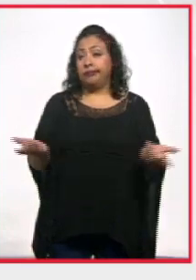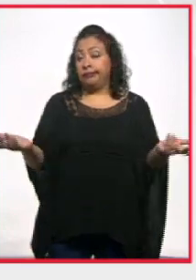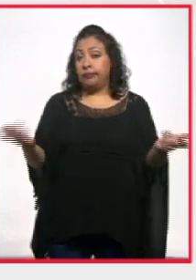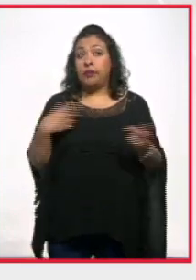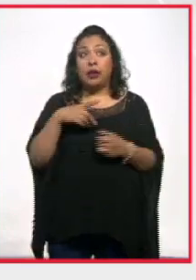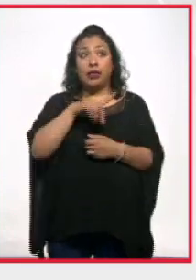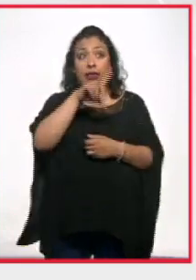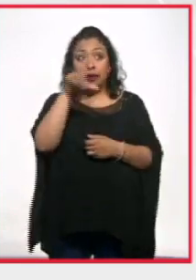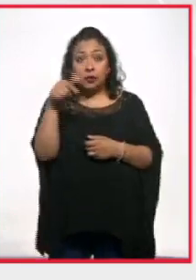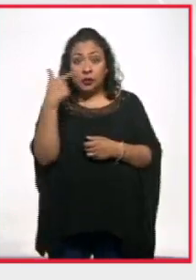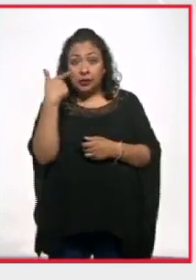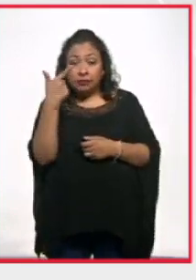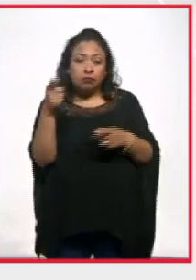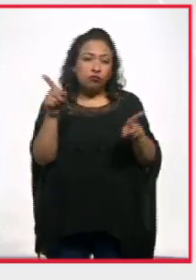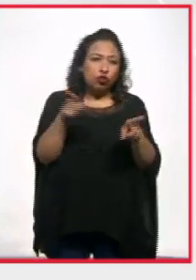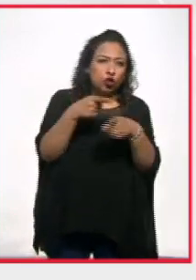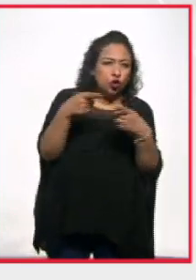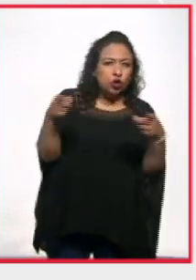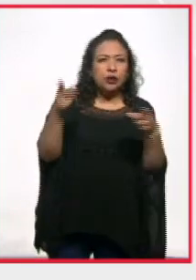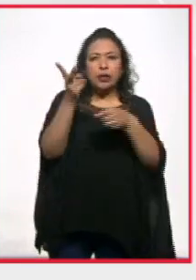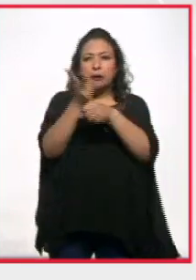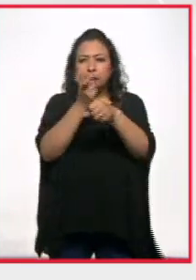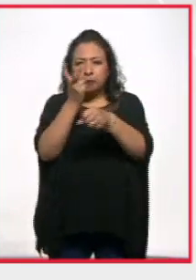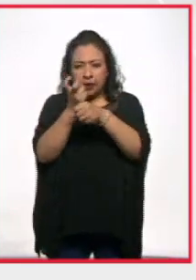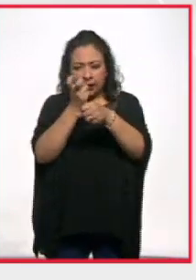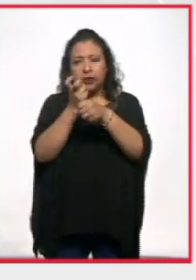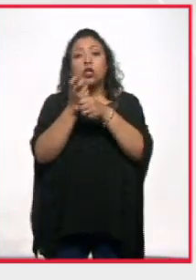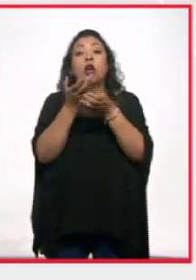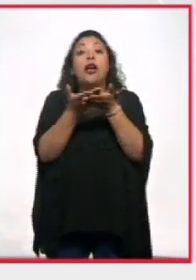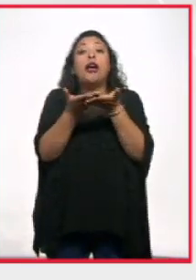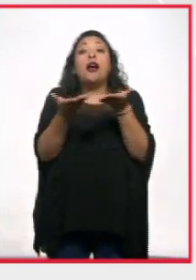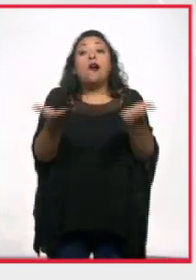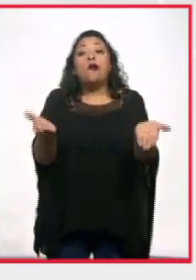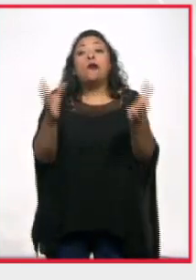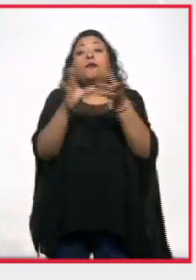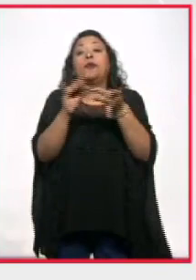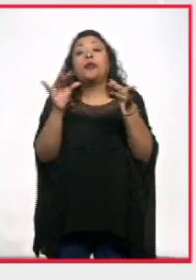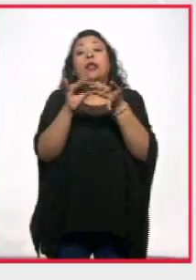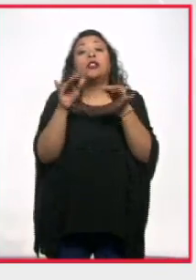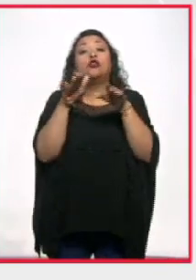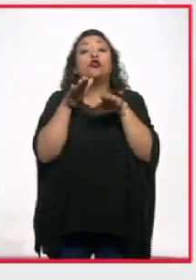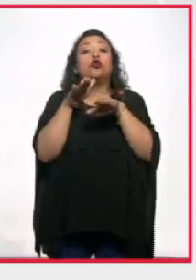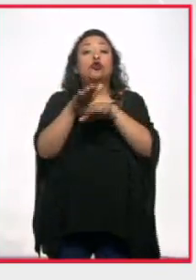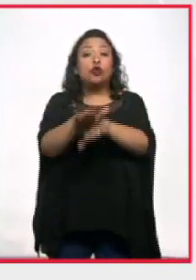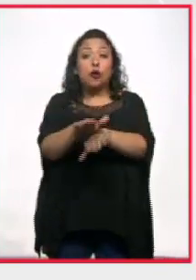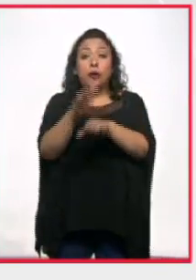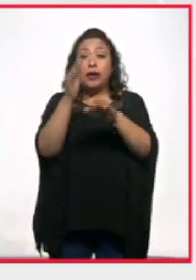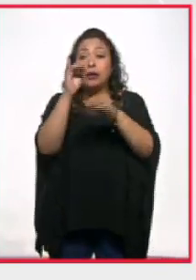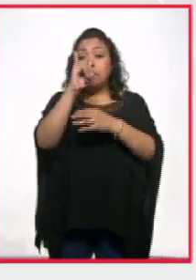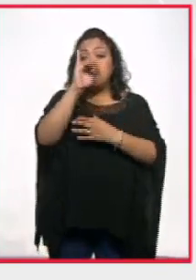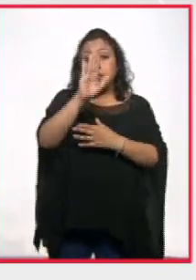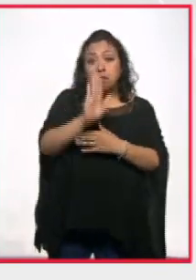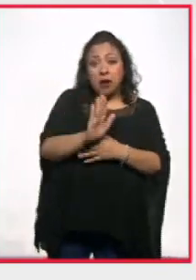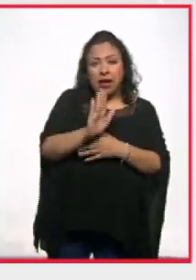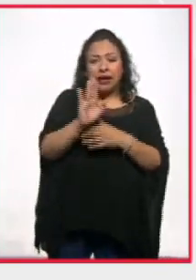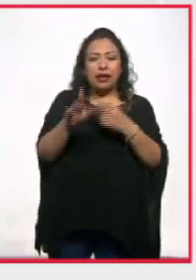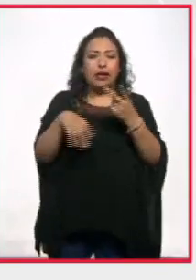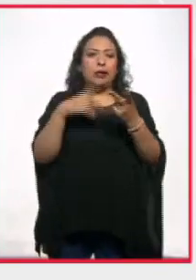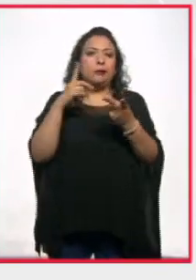Bueno, y después de estos sonidos, después de esta invitación, ahora vamos a platicar acerca de imágenes,